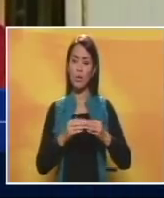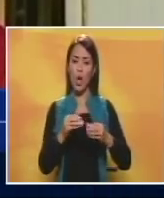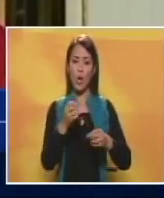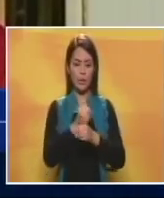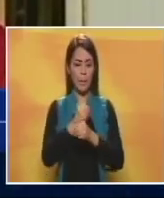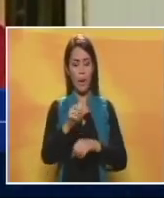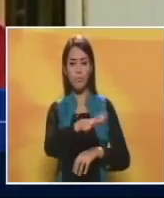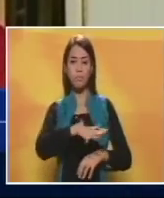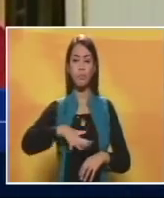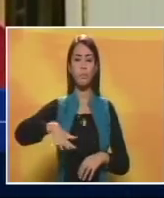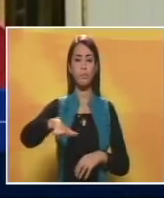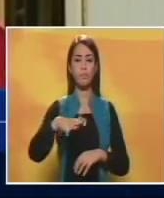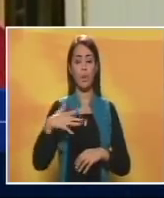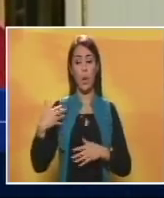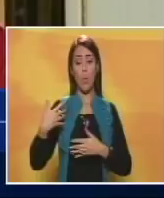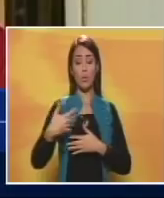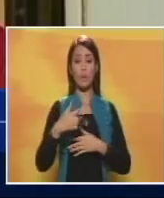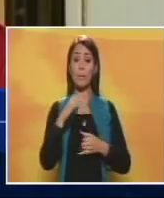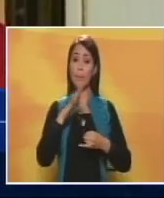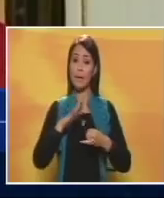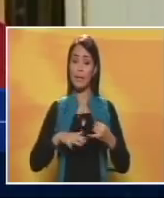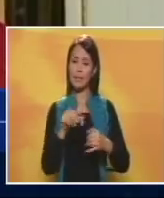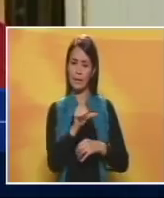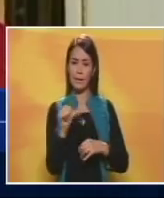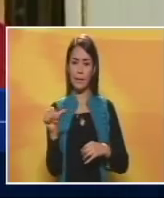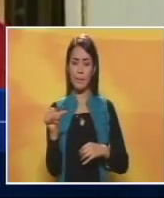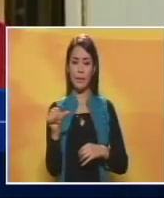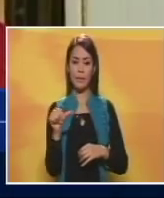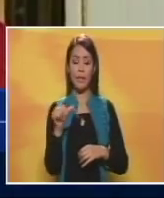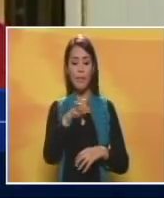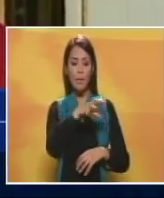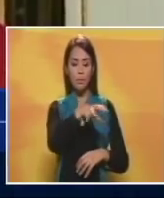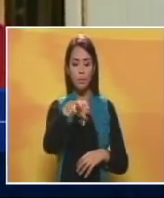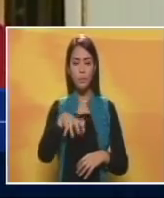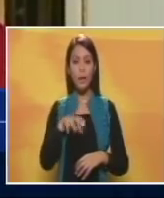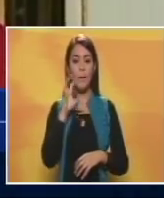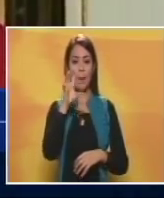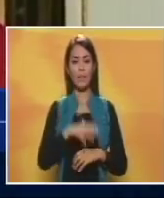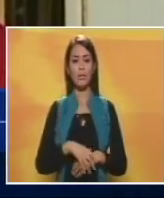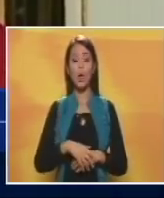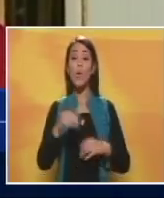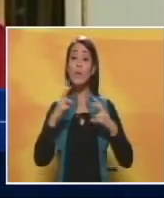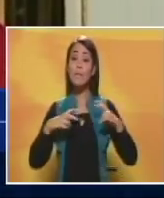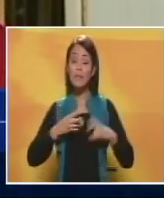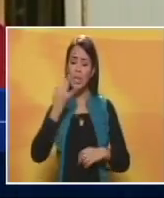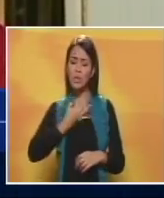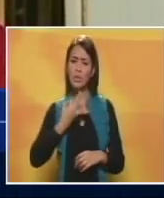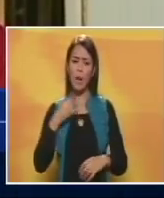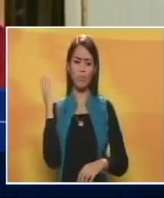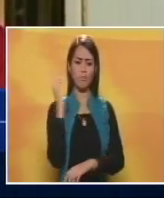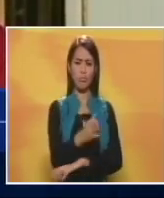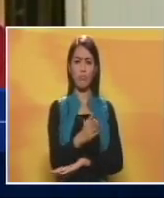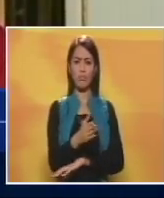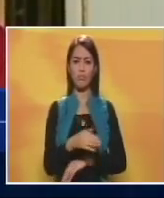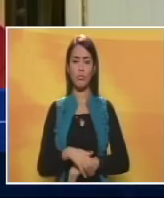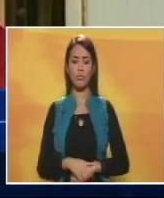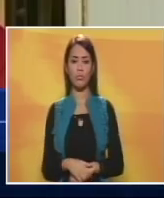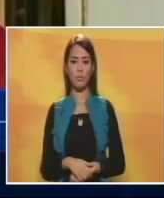en las últimas semanas en varios estados del país. Yo quiero una investigación seria para castigar